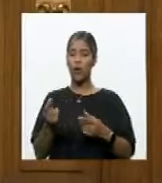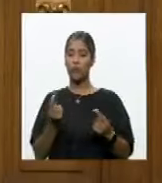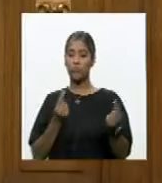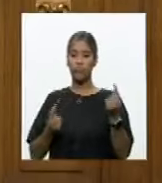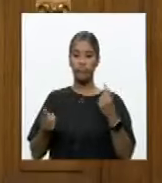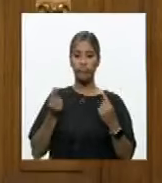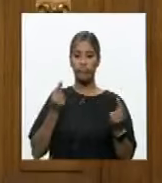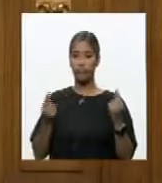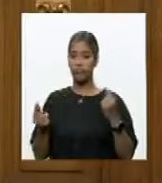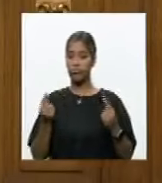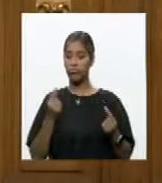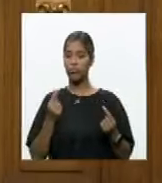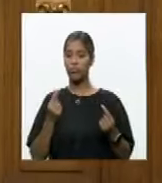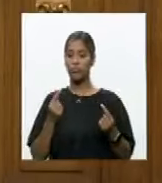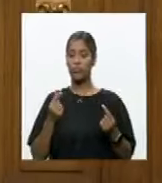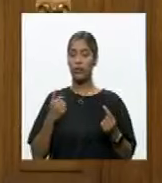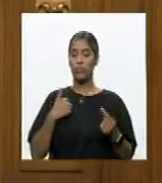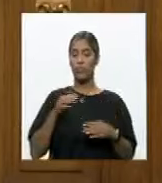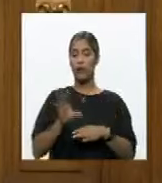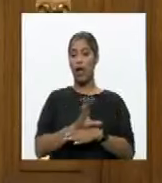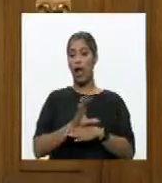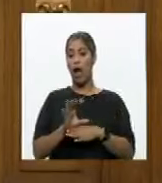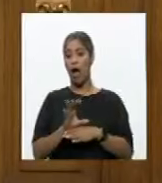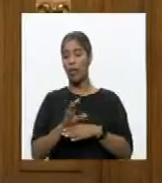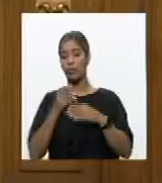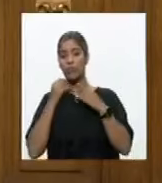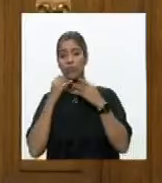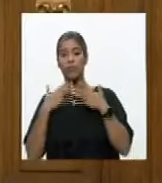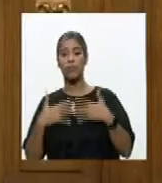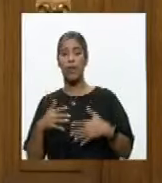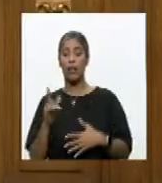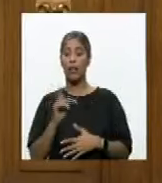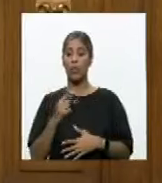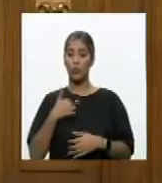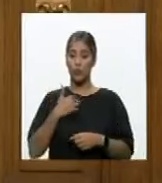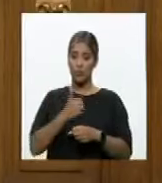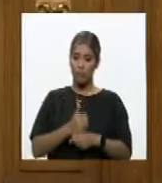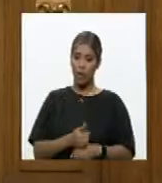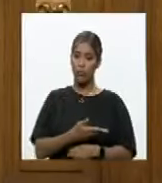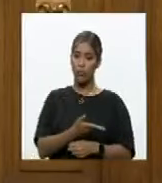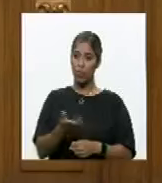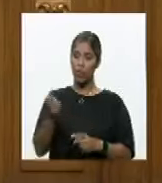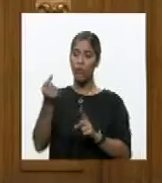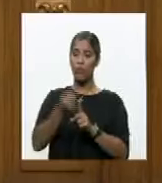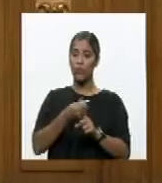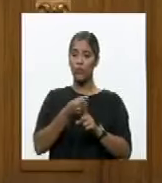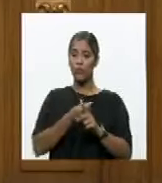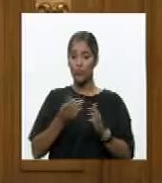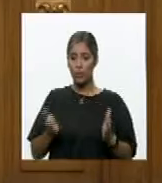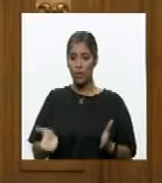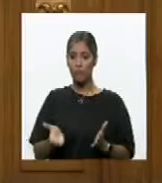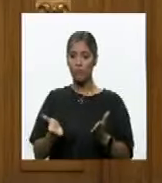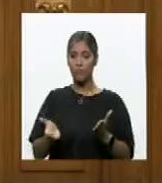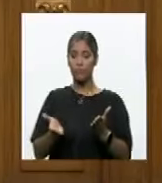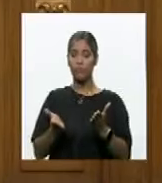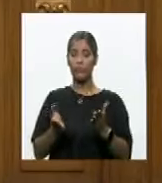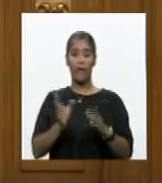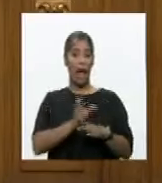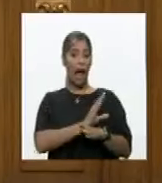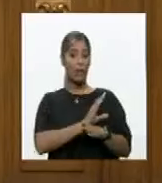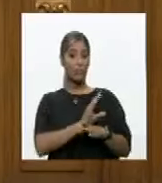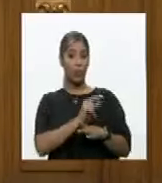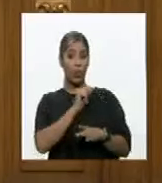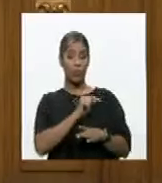también: que mi canto no se pierda, espero que luchen. bueno, su canto no se ha